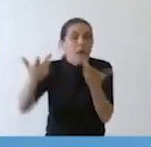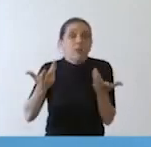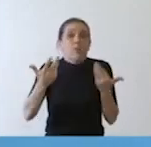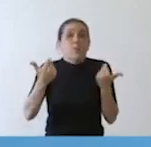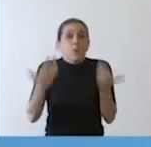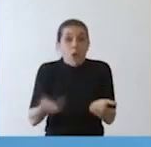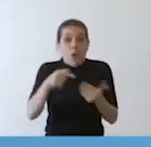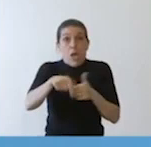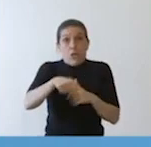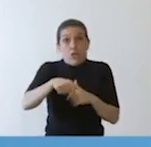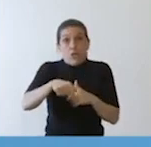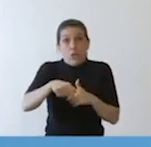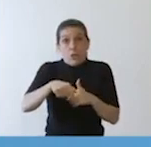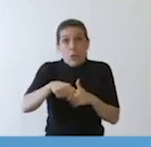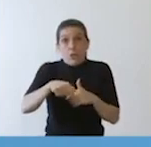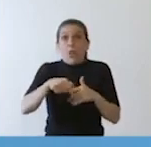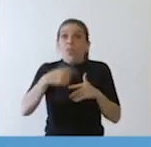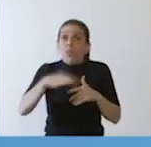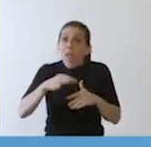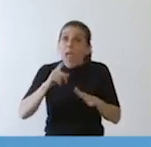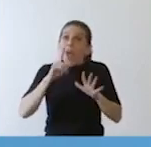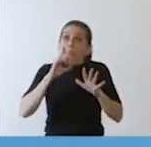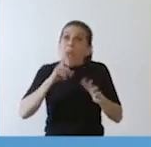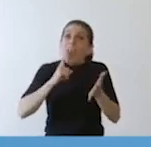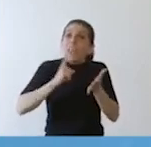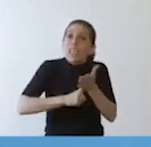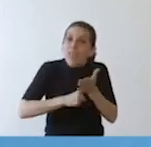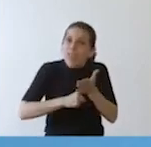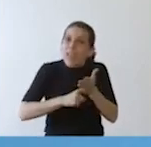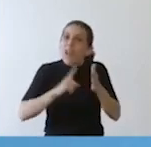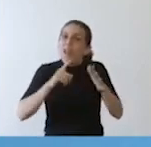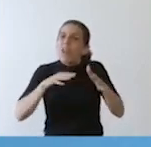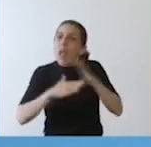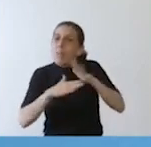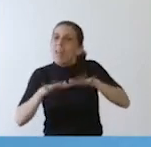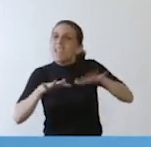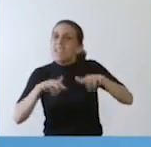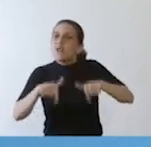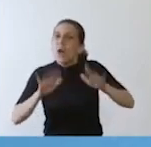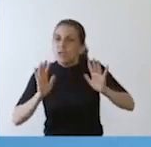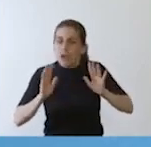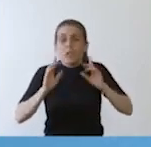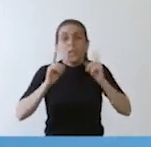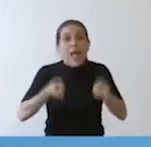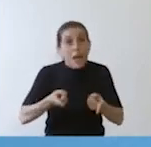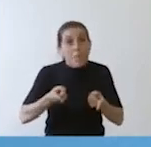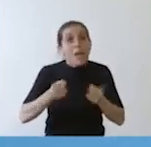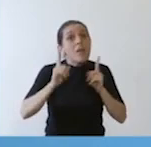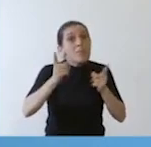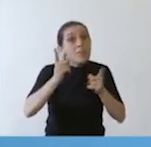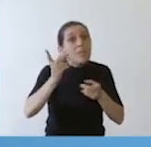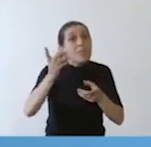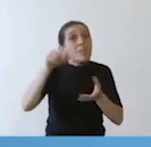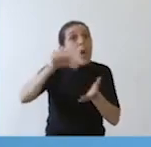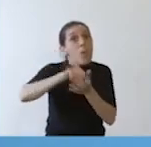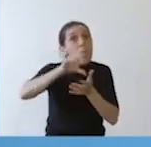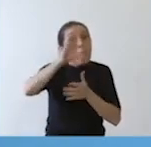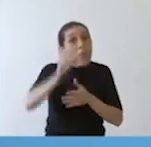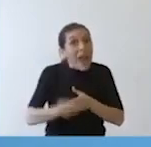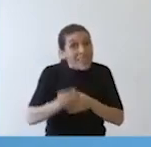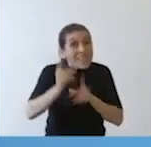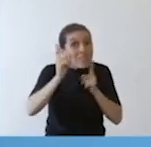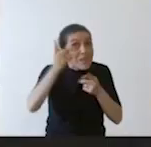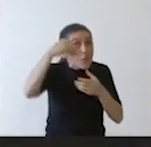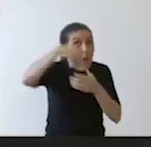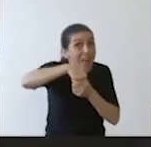tanto hay que tomar las medidas y ajustarlas permanentemente. Por otro lado, adentro del mismo país va a suceder lo